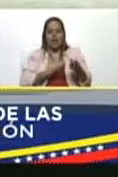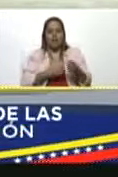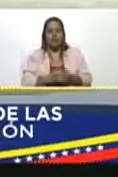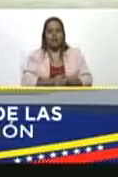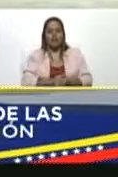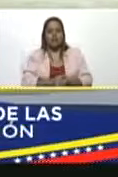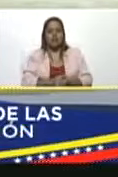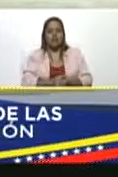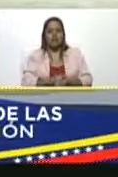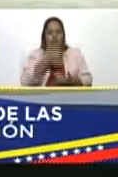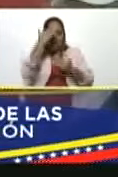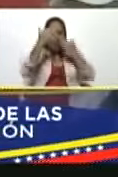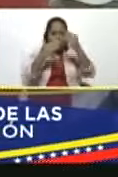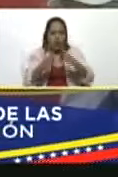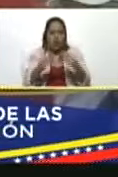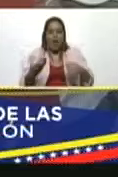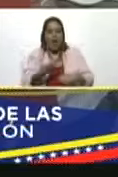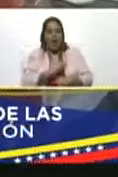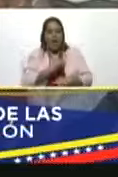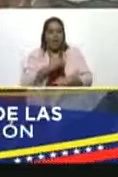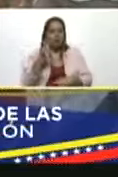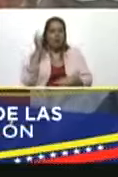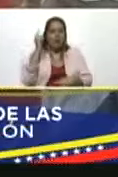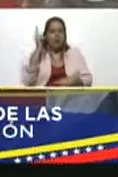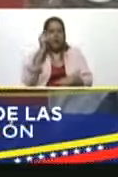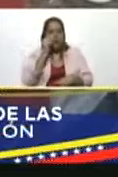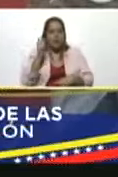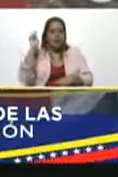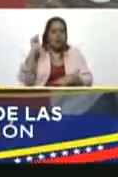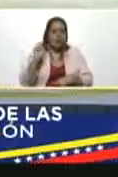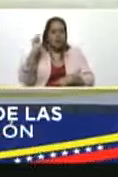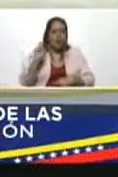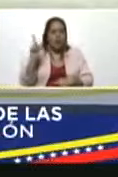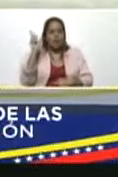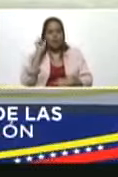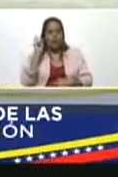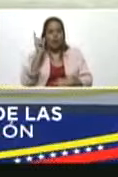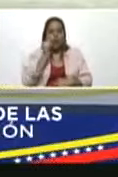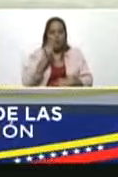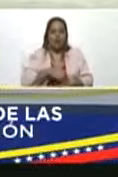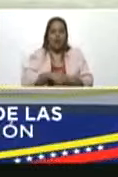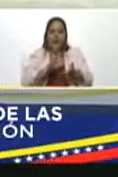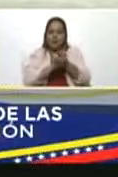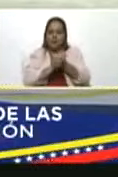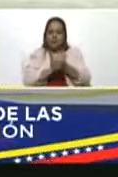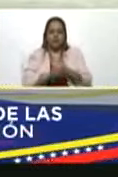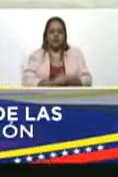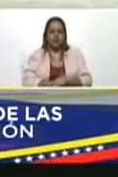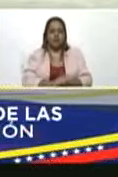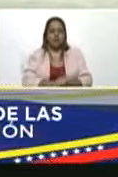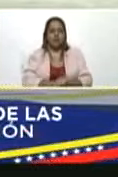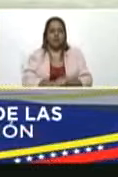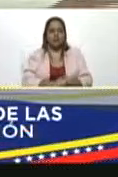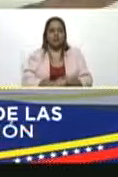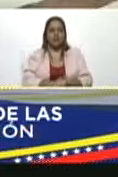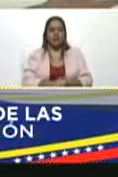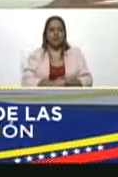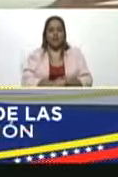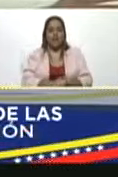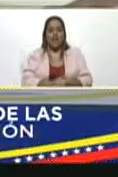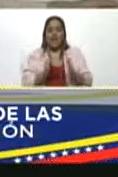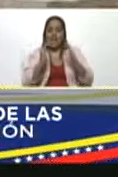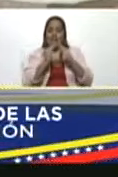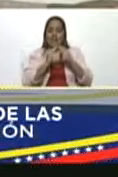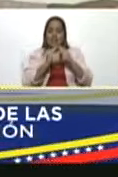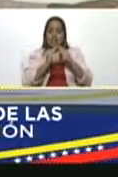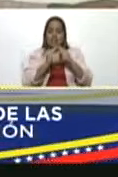Mi saludo a todos los alcaldes, alcaldesas, diputados, diputadas, compañeros. La Casa del Maestro,